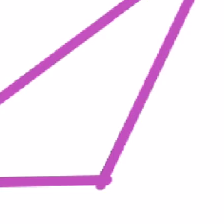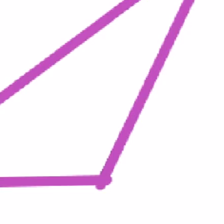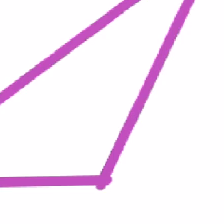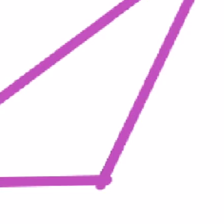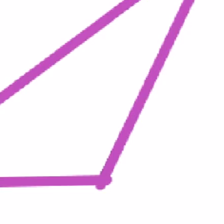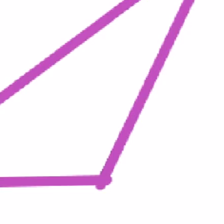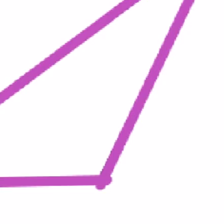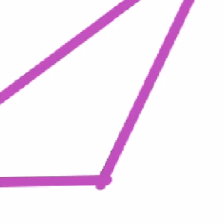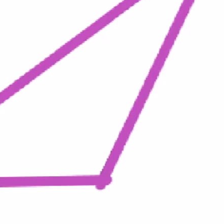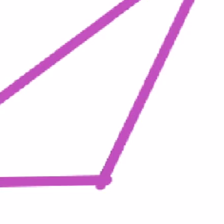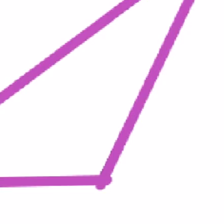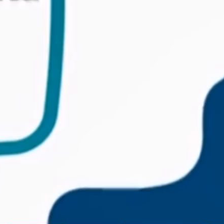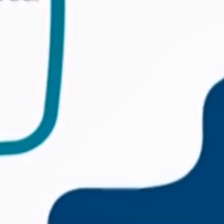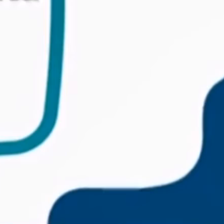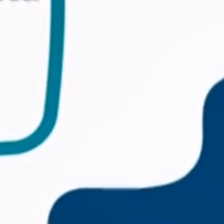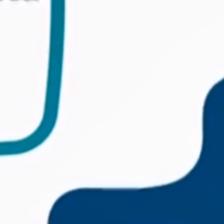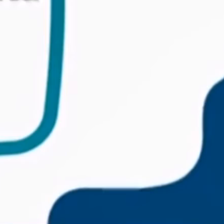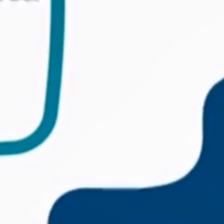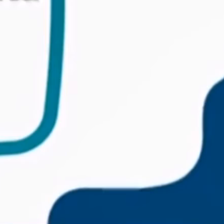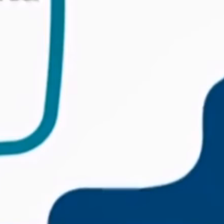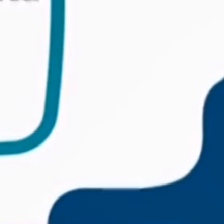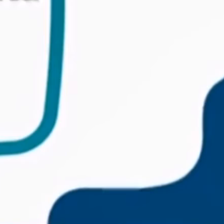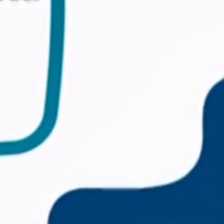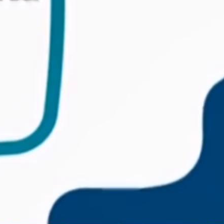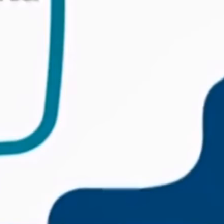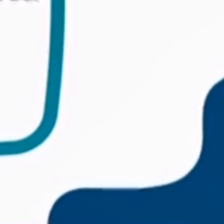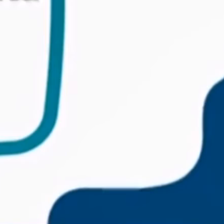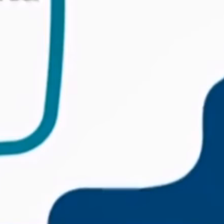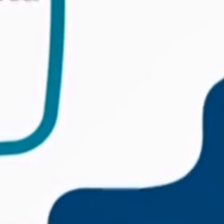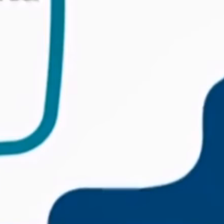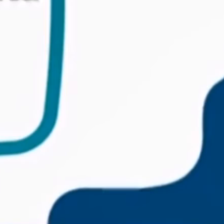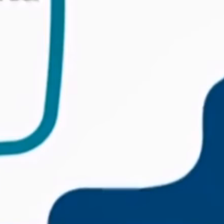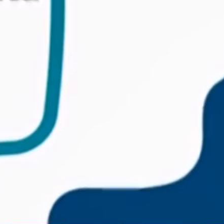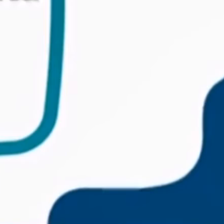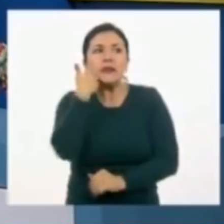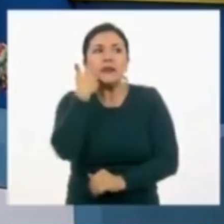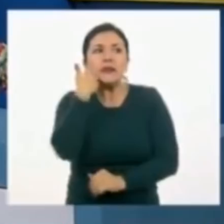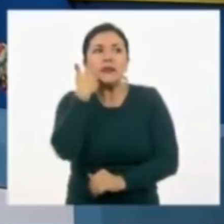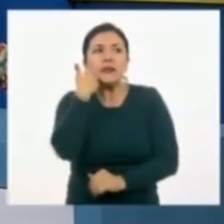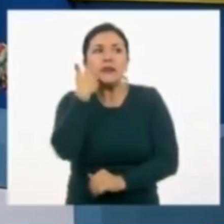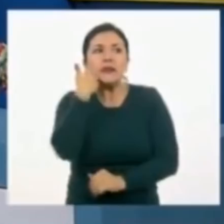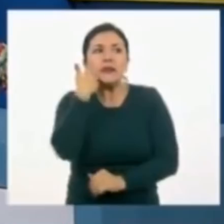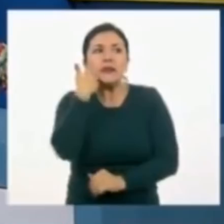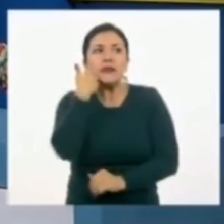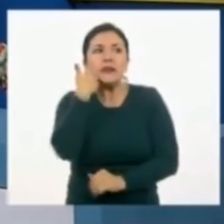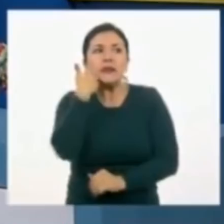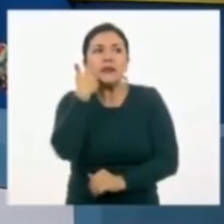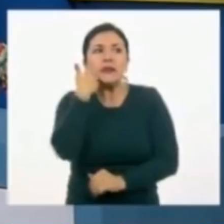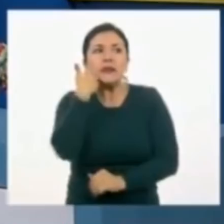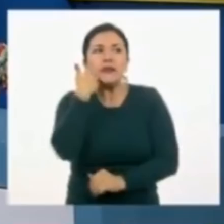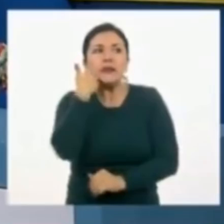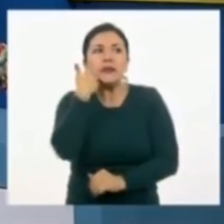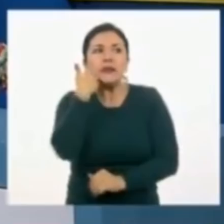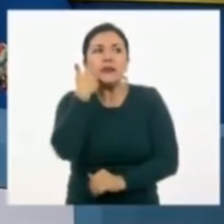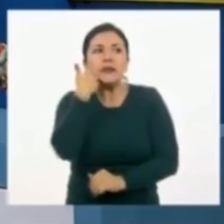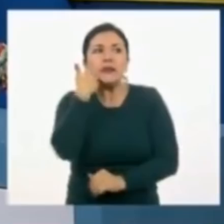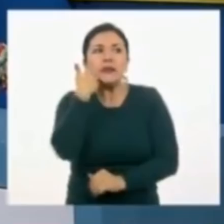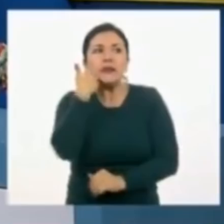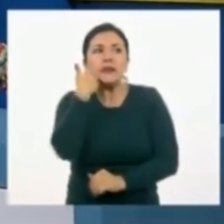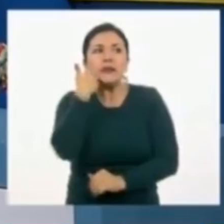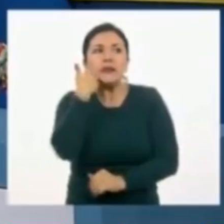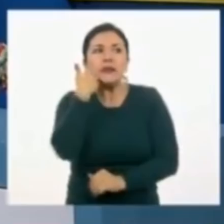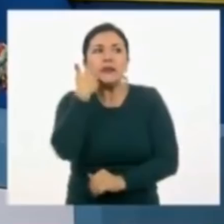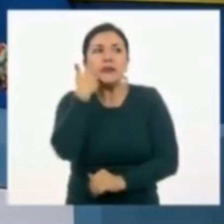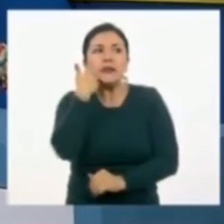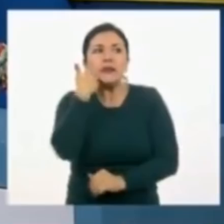utilizando la regla y escuadra. Seguimos con la historia. El tema es la libertad de imprenta. El día de hoy trabajaremos con un tema